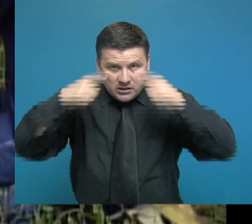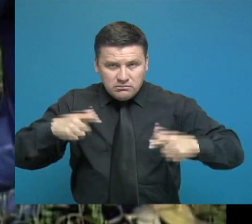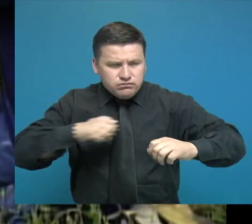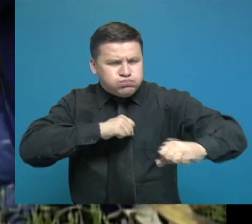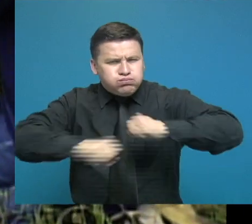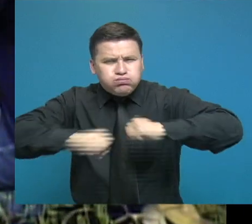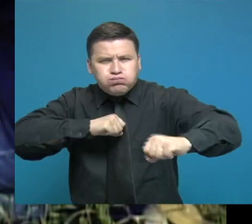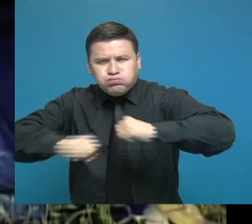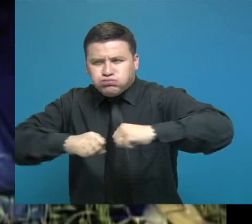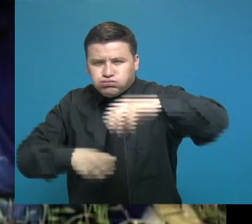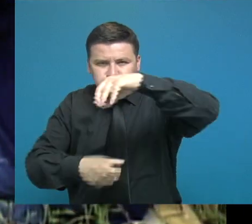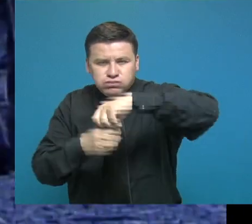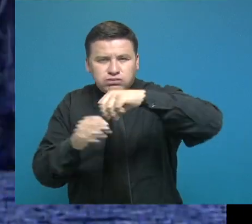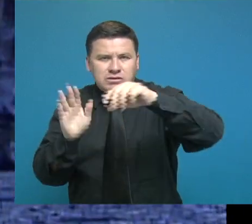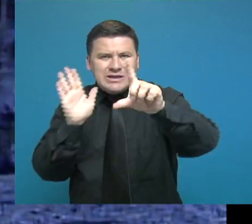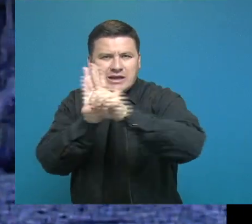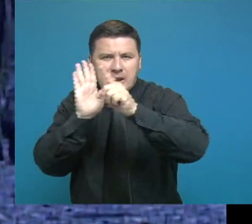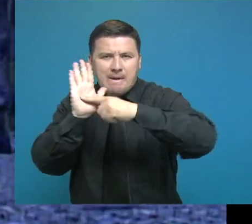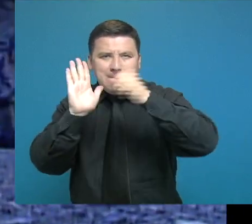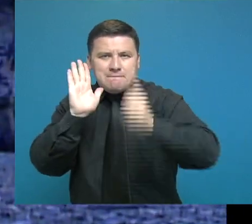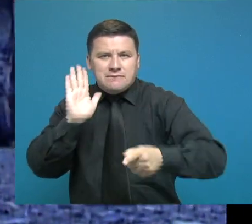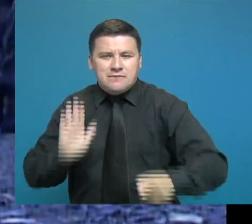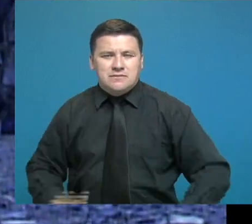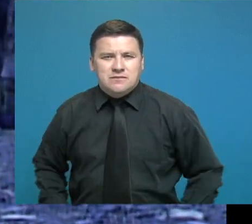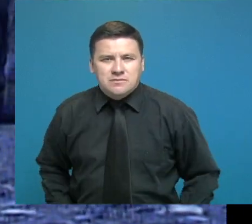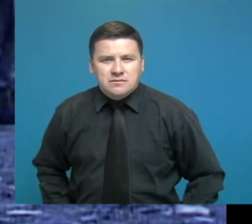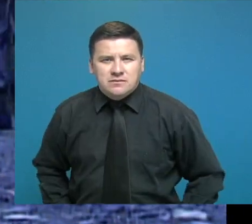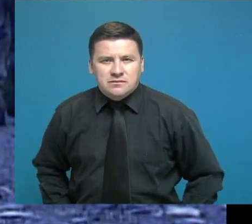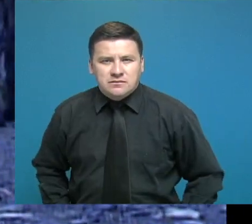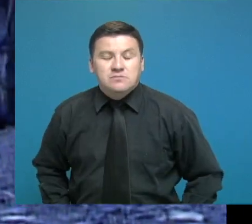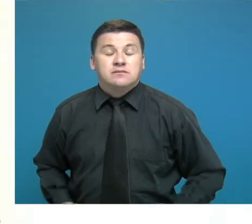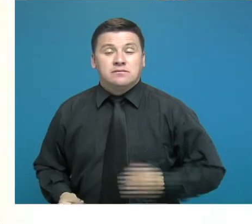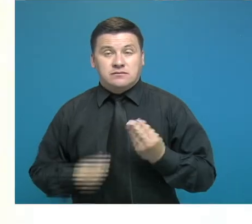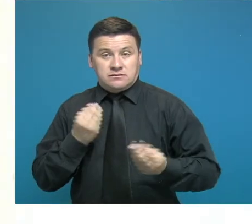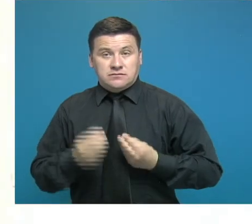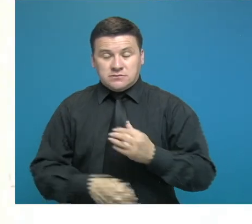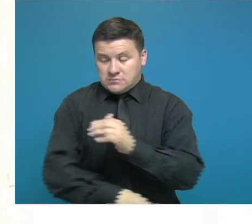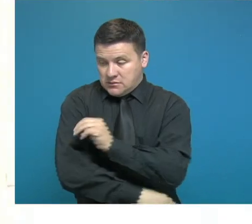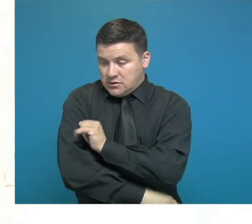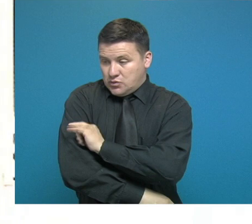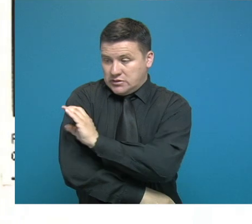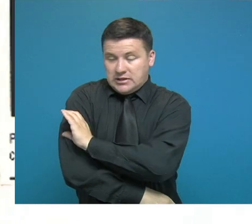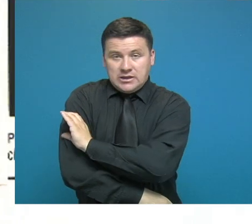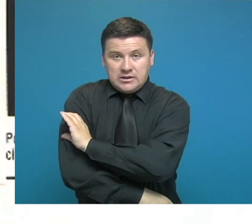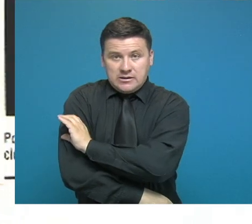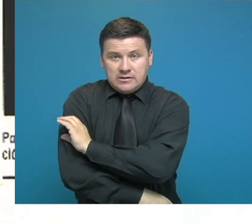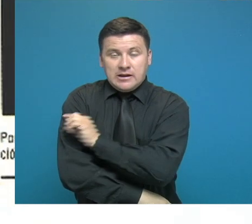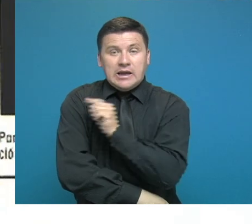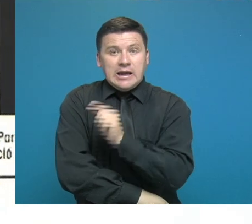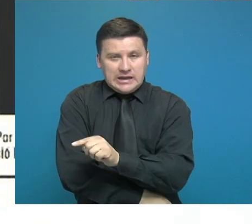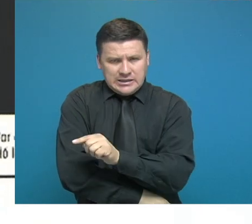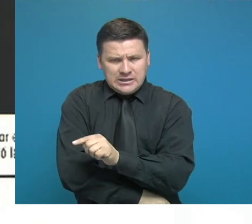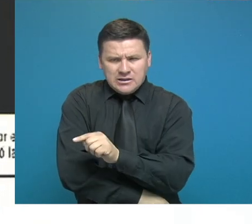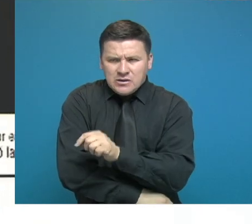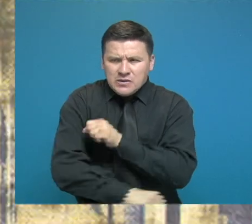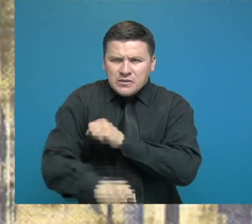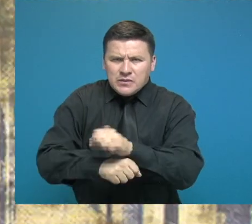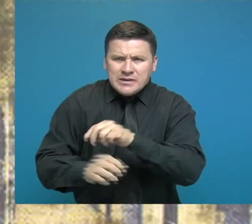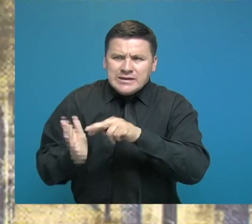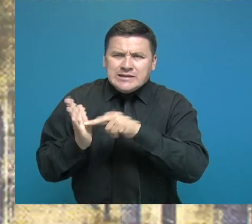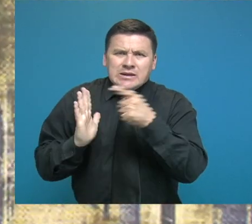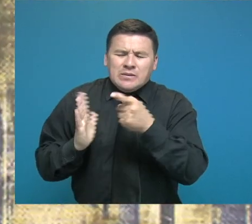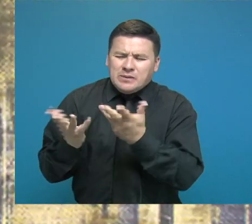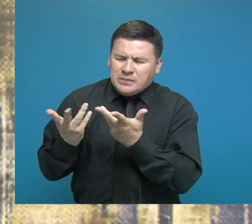del Estado que actuaron por fuera de su mandato legal. En el caso del paramilitarismo, este ha sido un